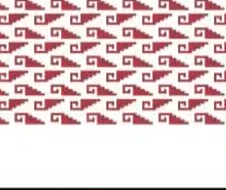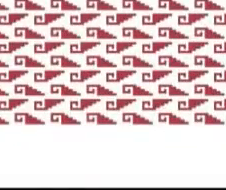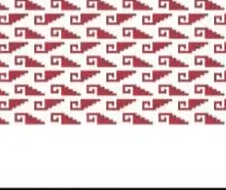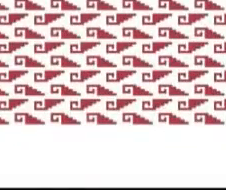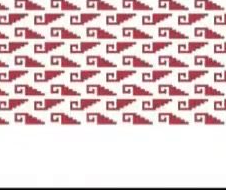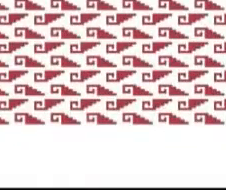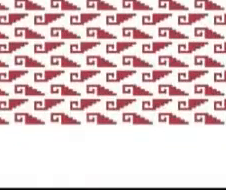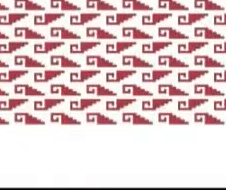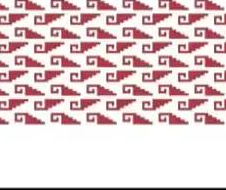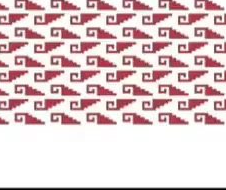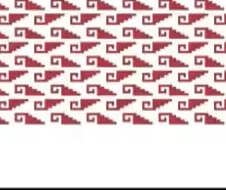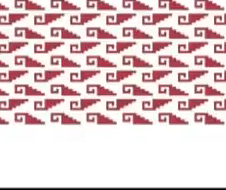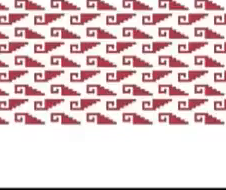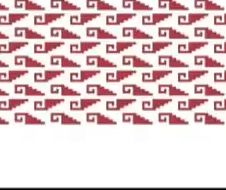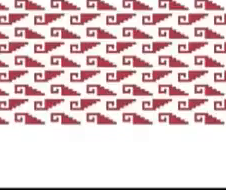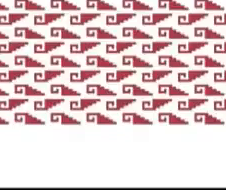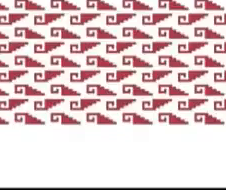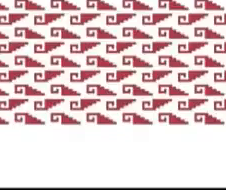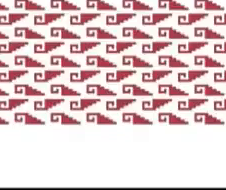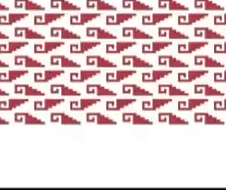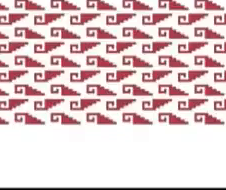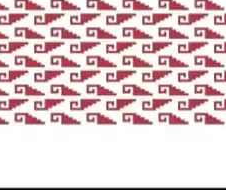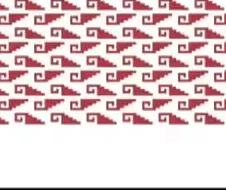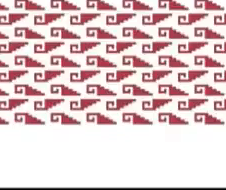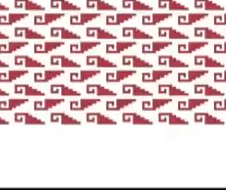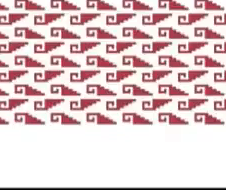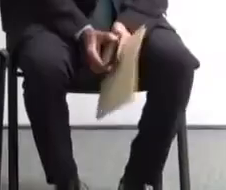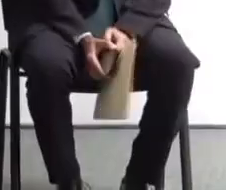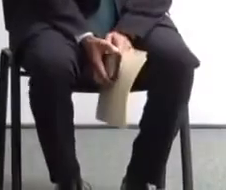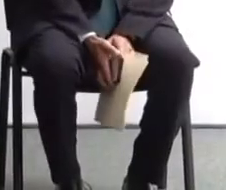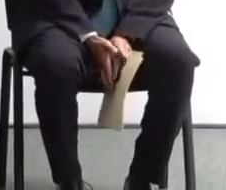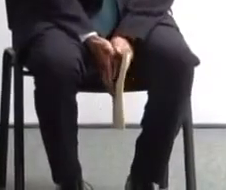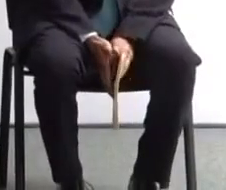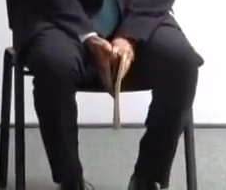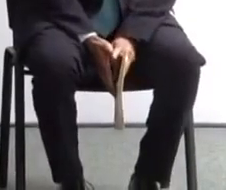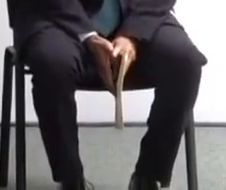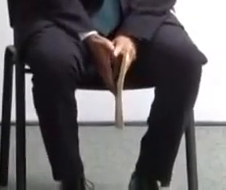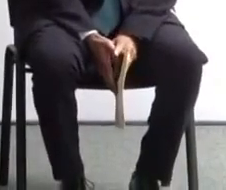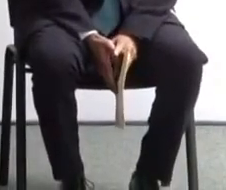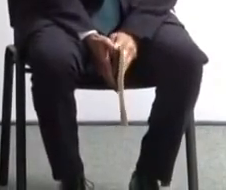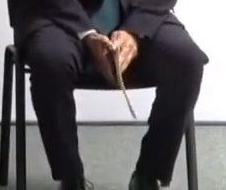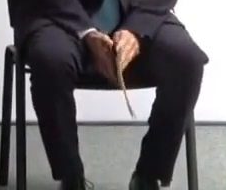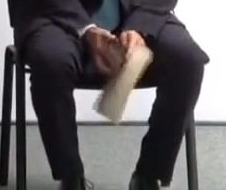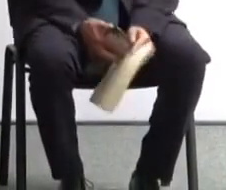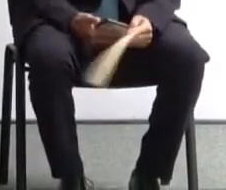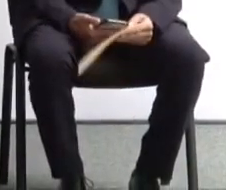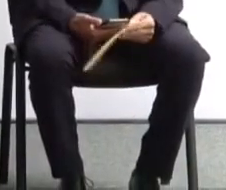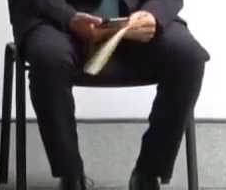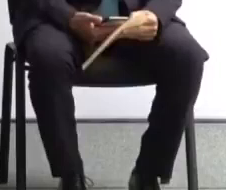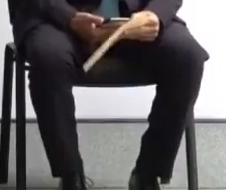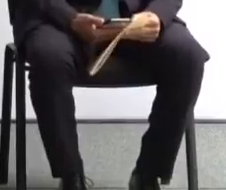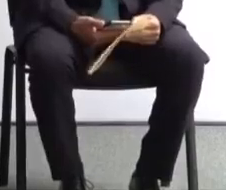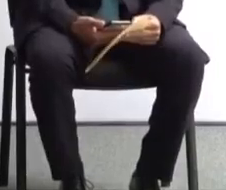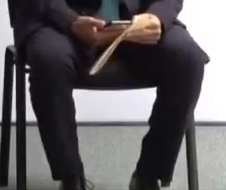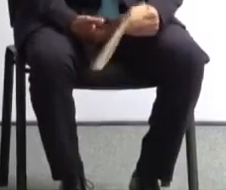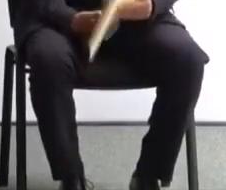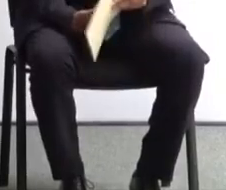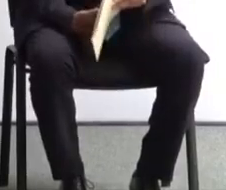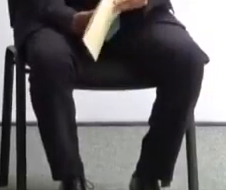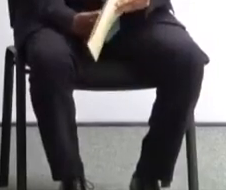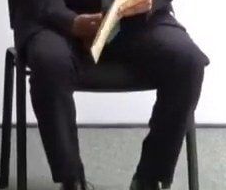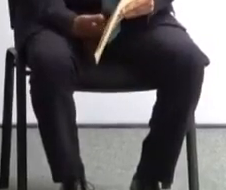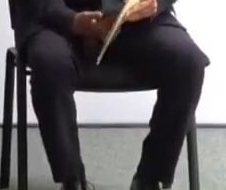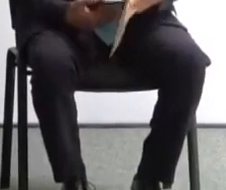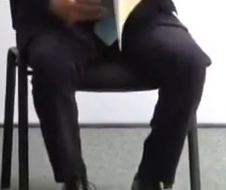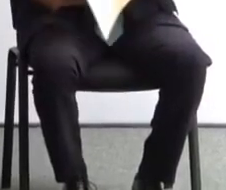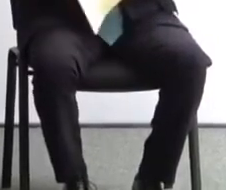Muy buenos días, tengan todas y todos ustedes. El Gobierno de la Ciudad de México, ciudad innovadora y de derechos, les